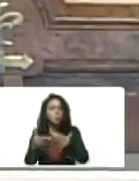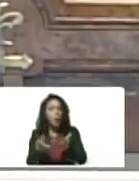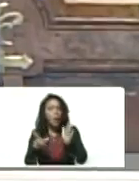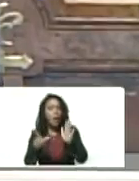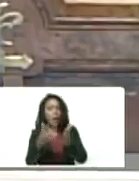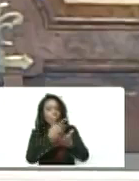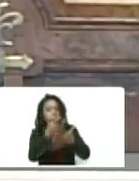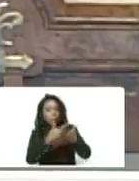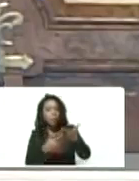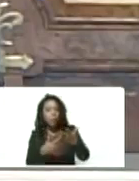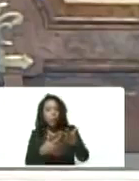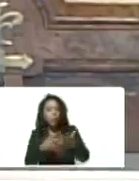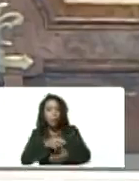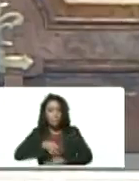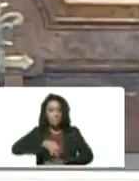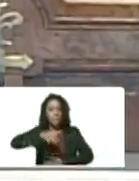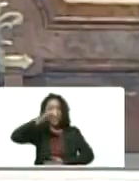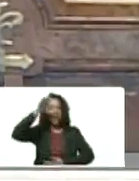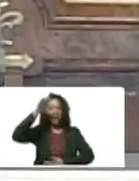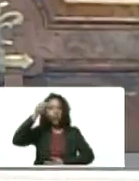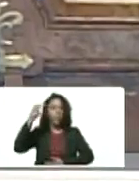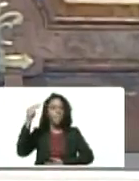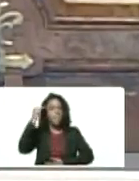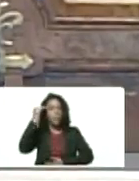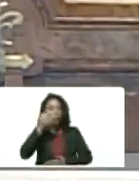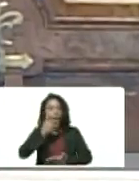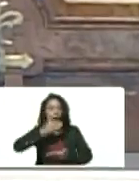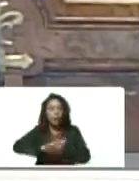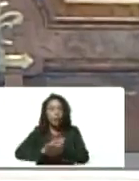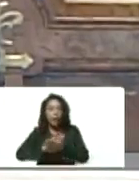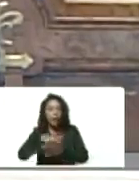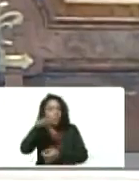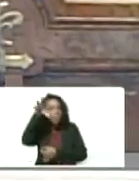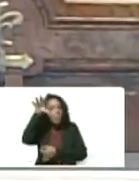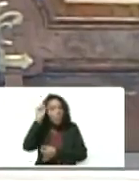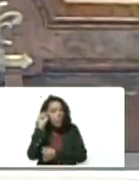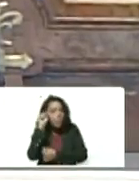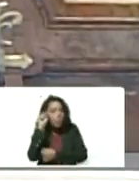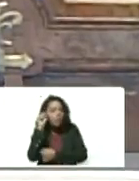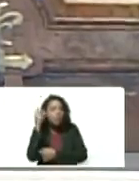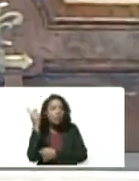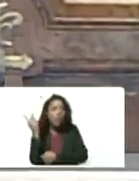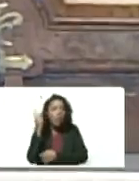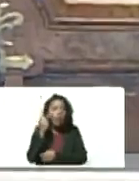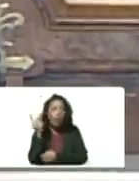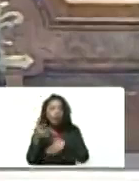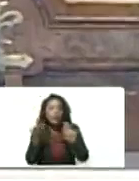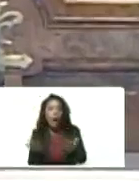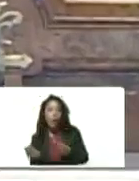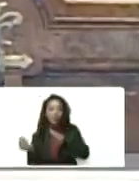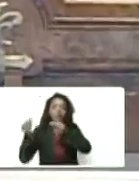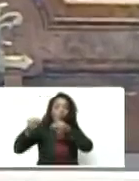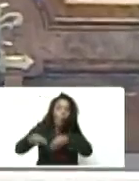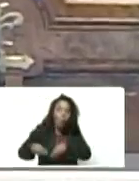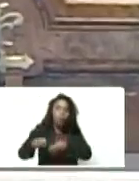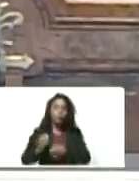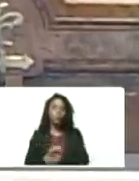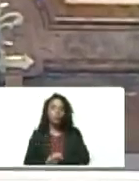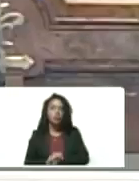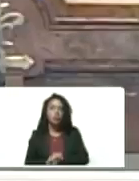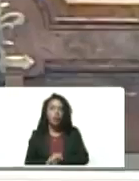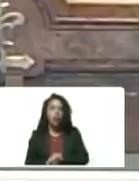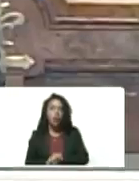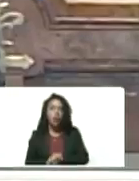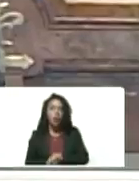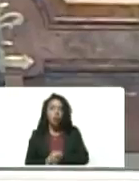la letra y del espíritu del memorando de entendimiento que acordamos por